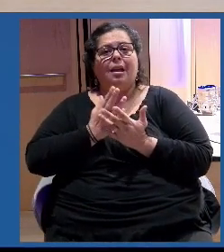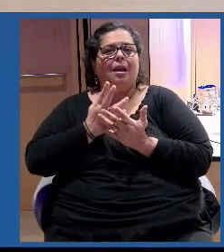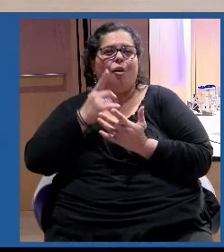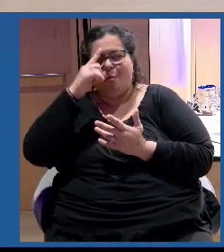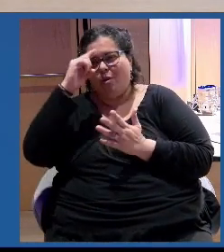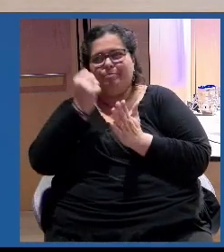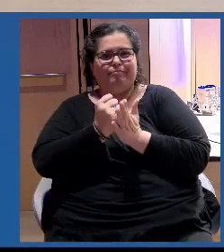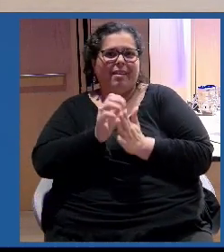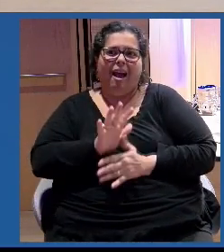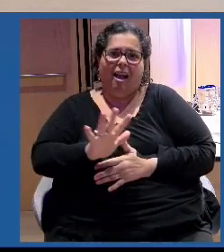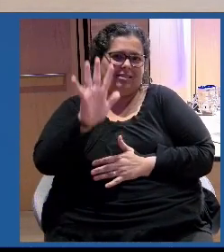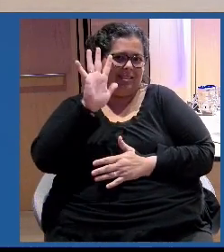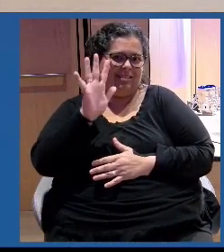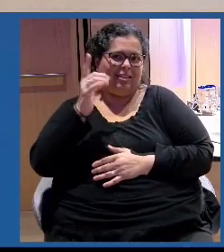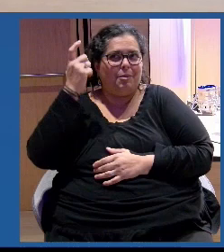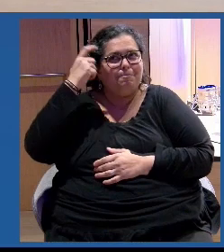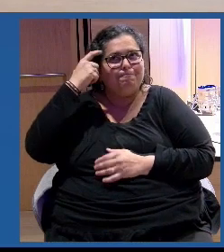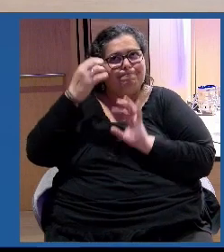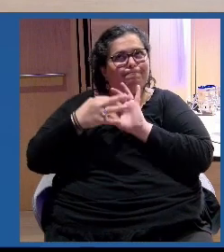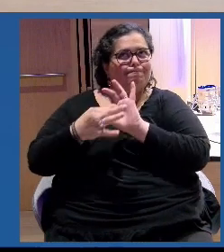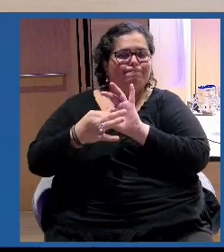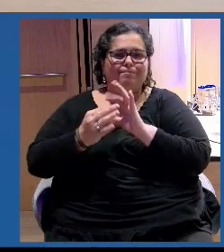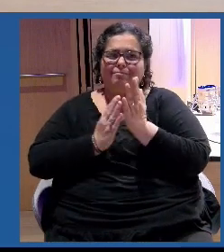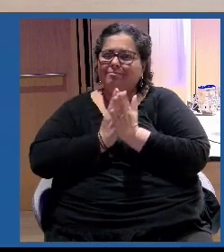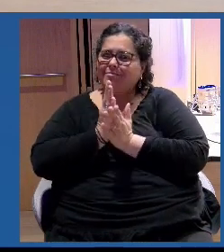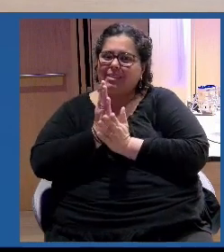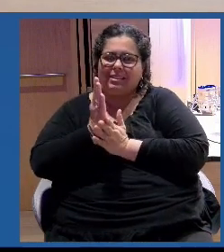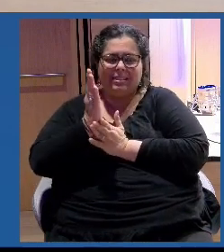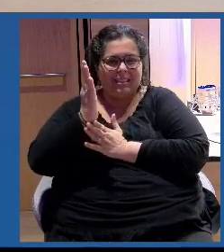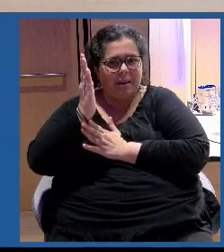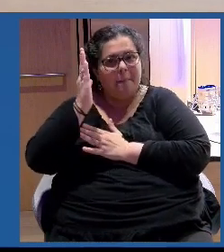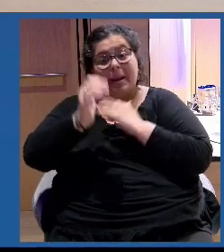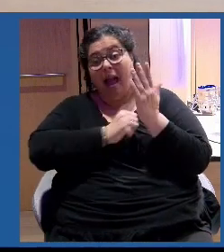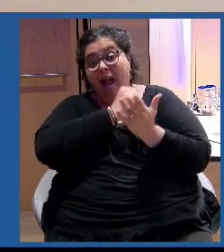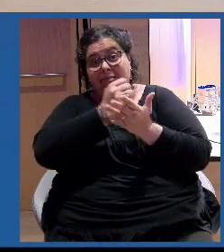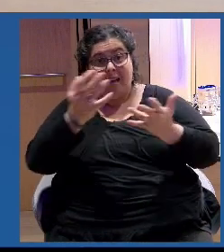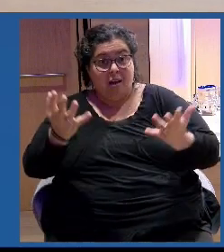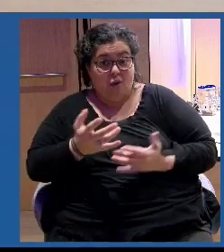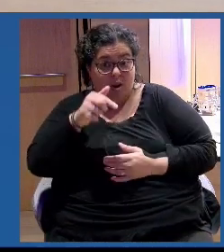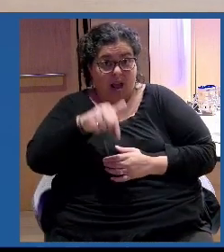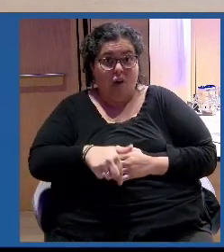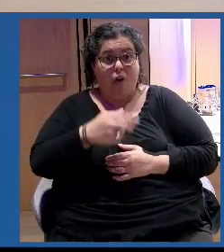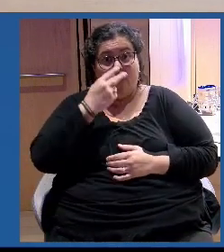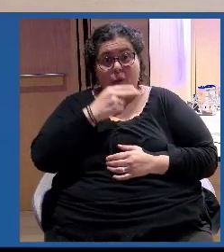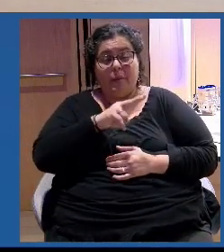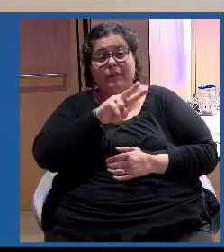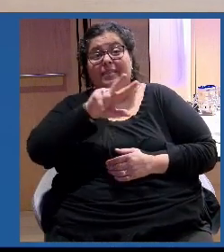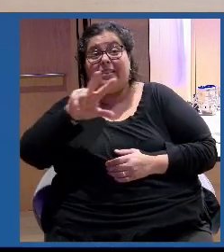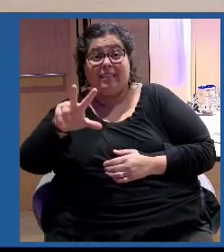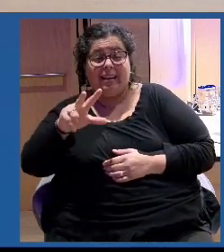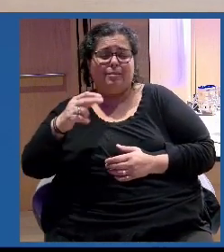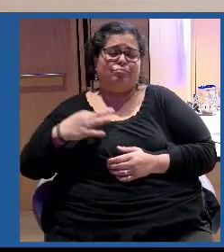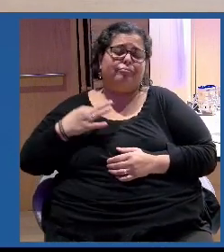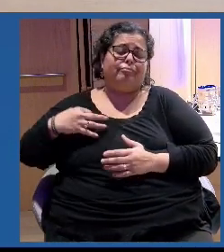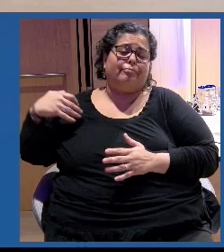estereotipos. Entonces esos estereotipos llevan a que hoy, 2023, o sea, tantos años